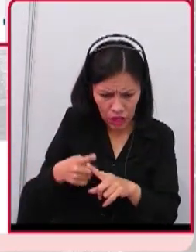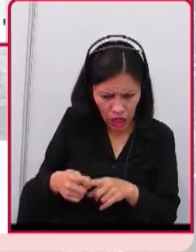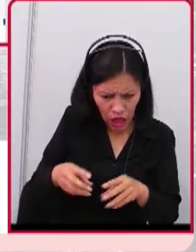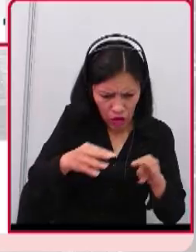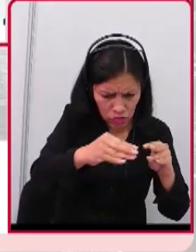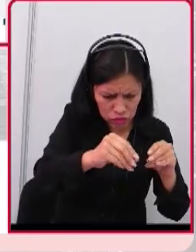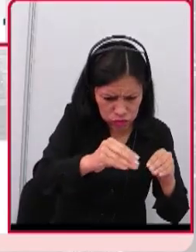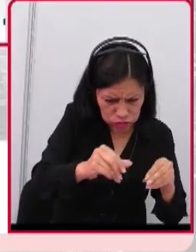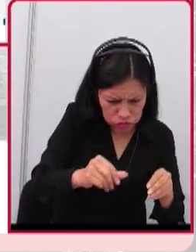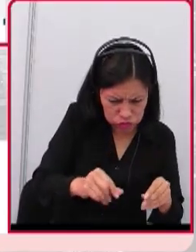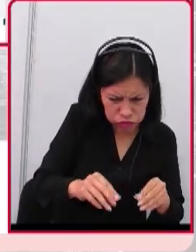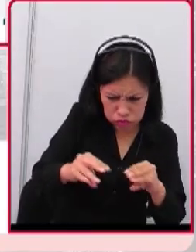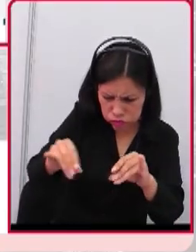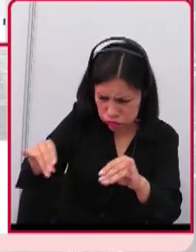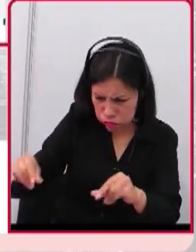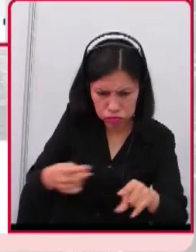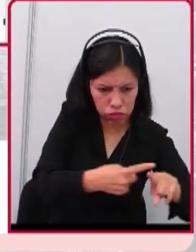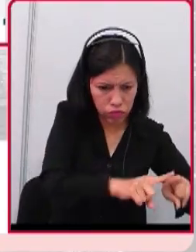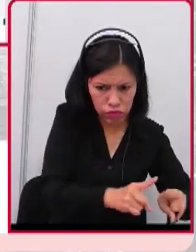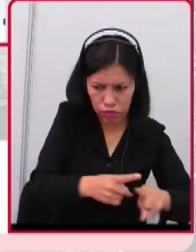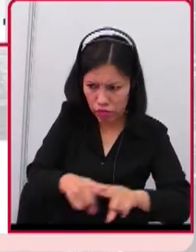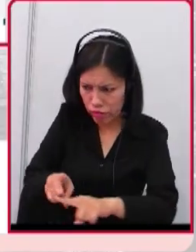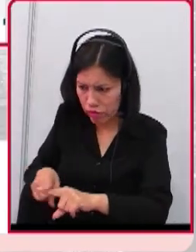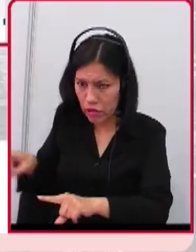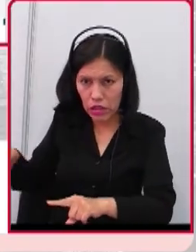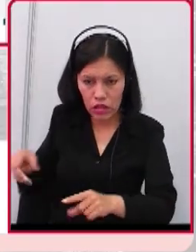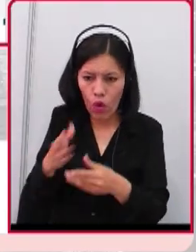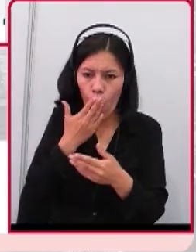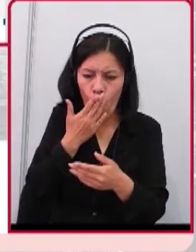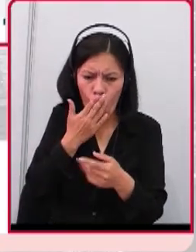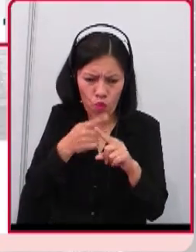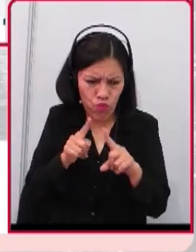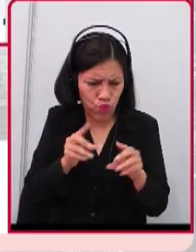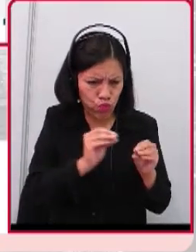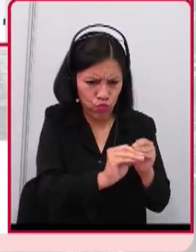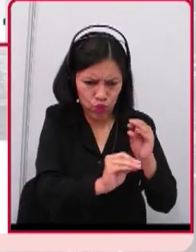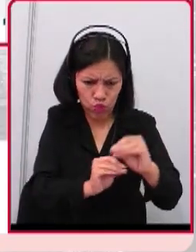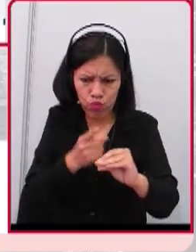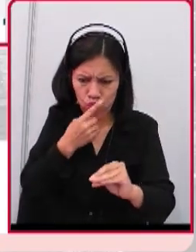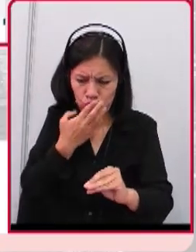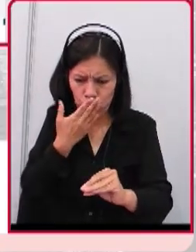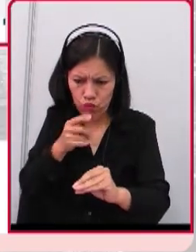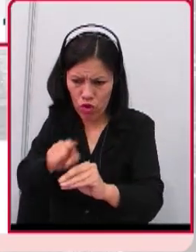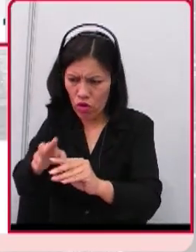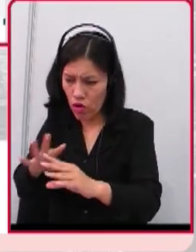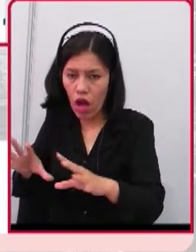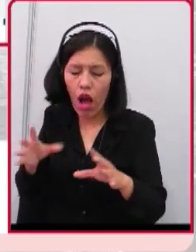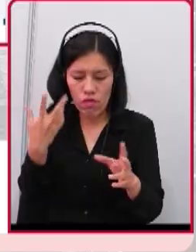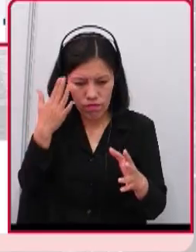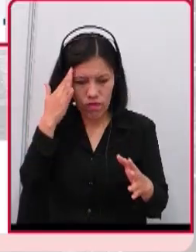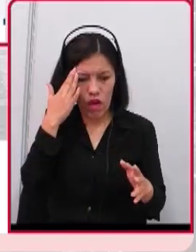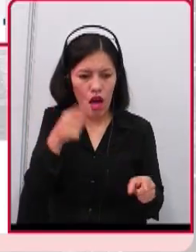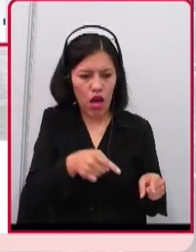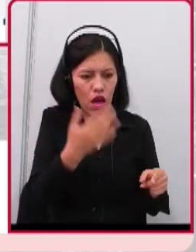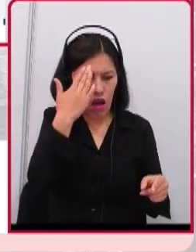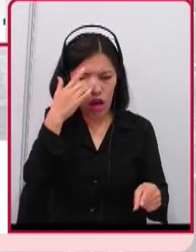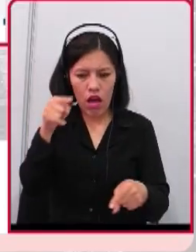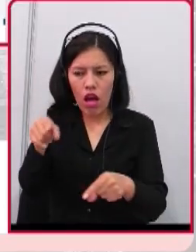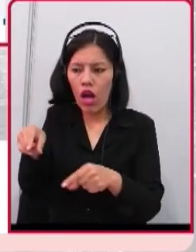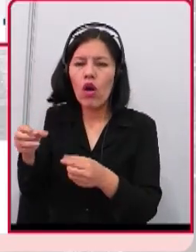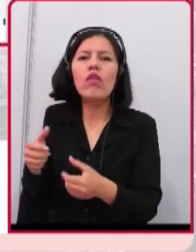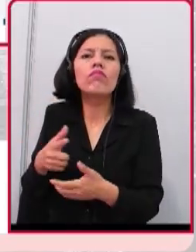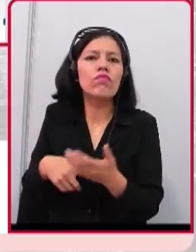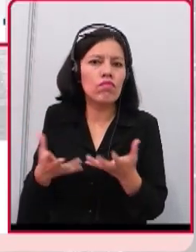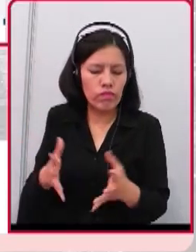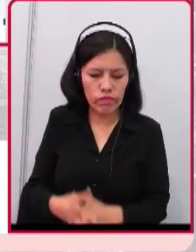estamos trabajando en iniciar a hacer el trabajo de modelo de alteración en el domo de Marcapunta, ¿no?